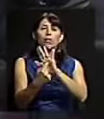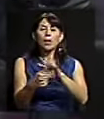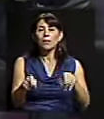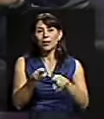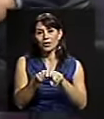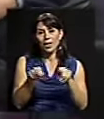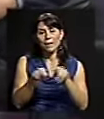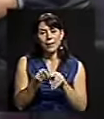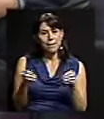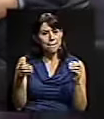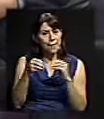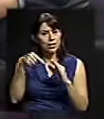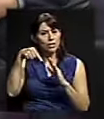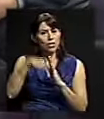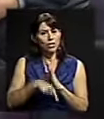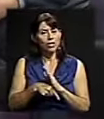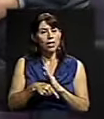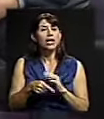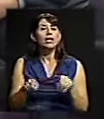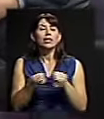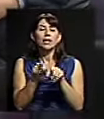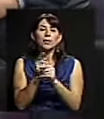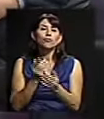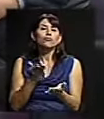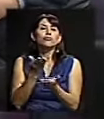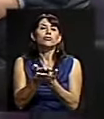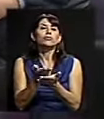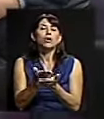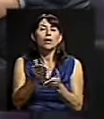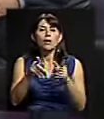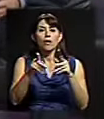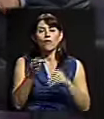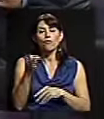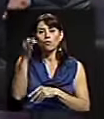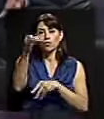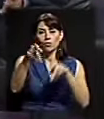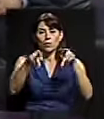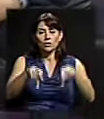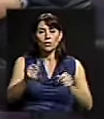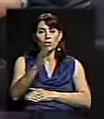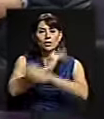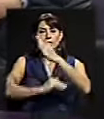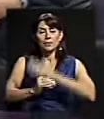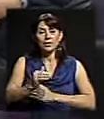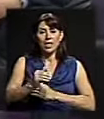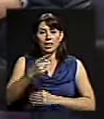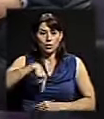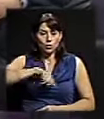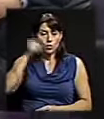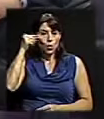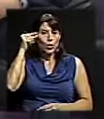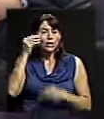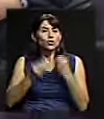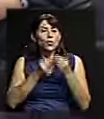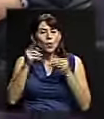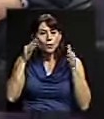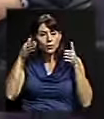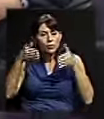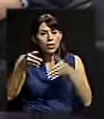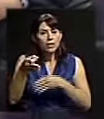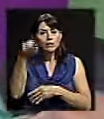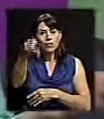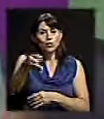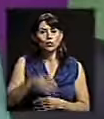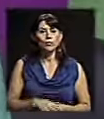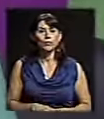y Apuesta por el futuro de de las personas con discapacidad Y cómo deberíamos los gobiernos estar enfocando ese futuro